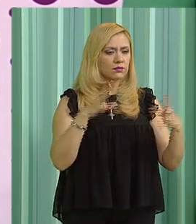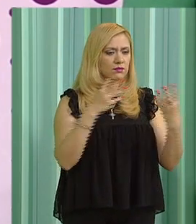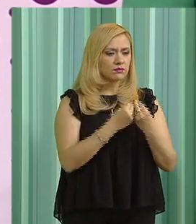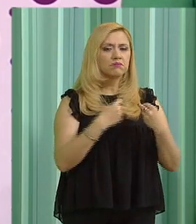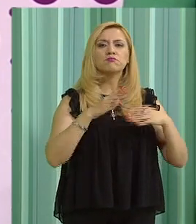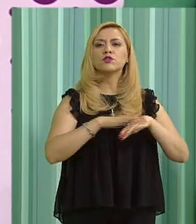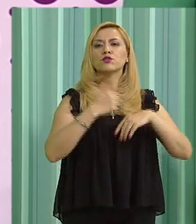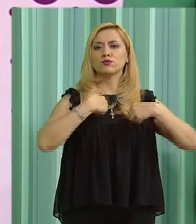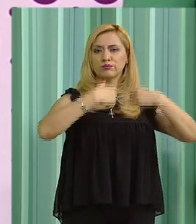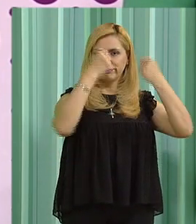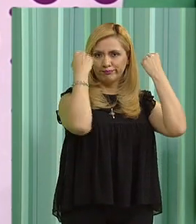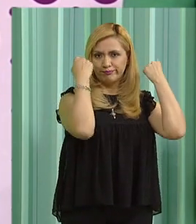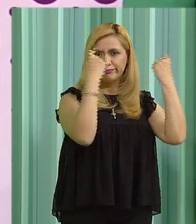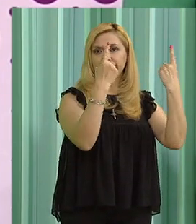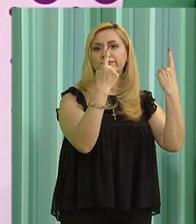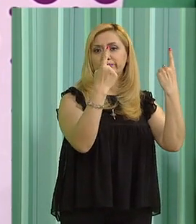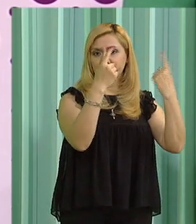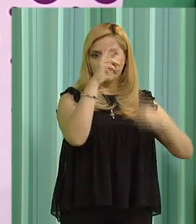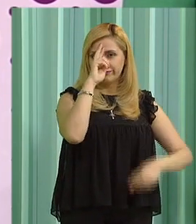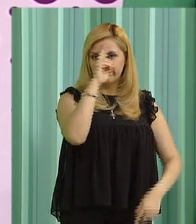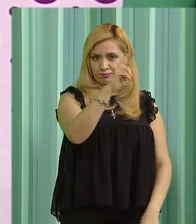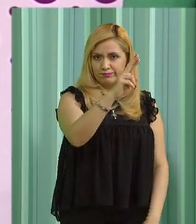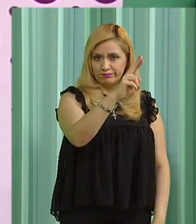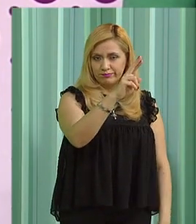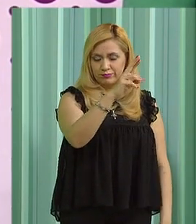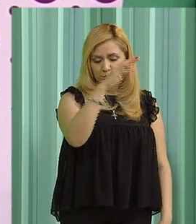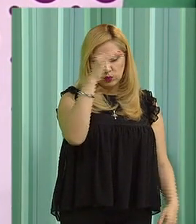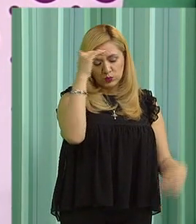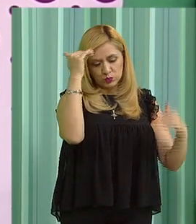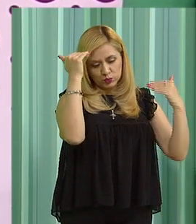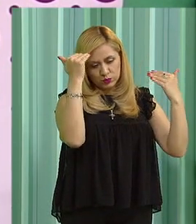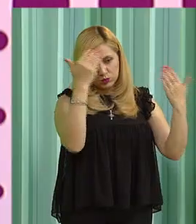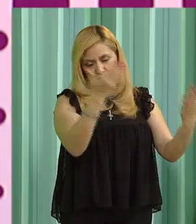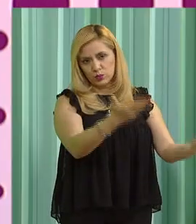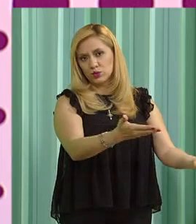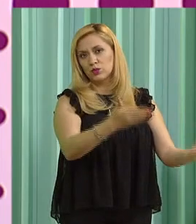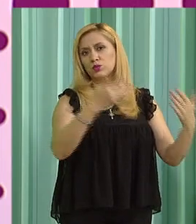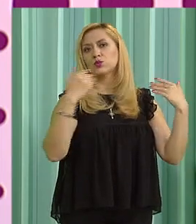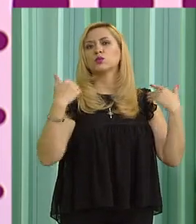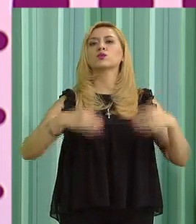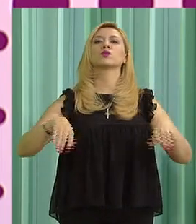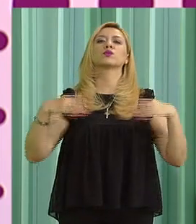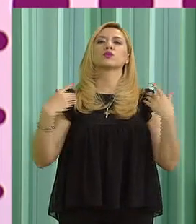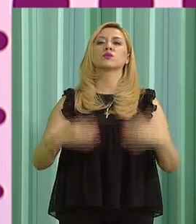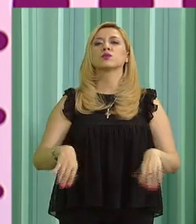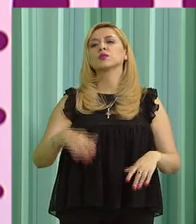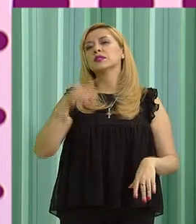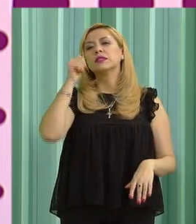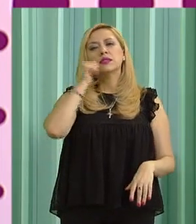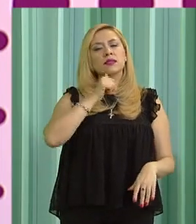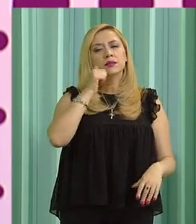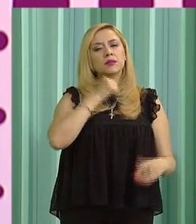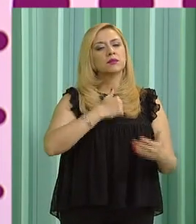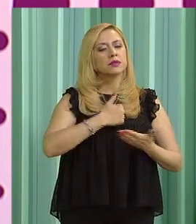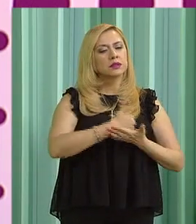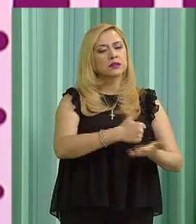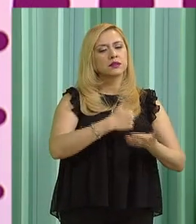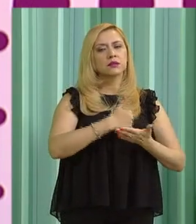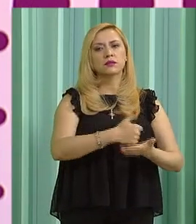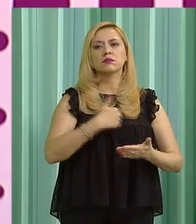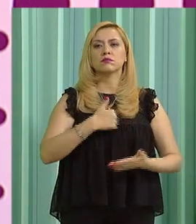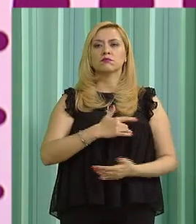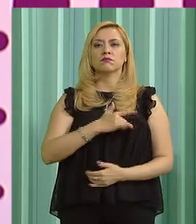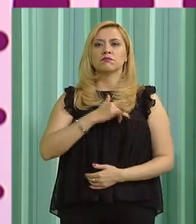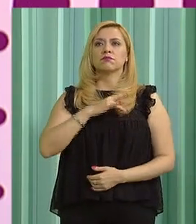admiro. Me parecen siempre que estar con ellas aporta algo a mi